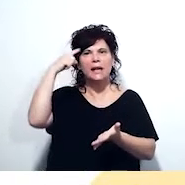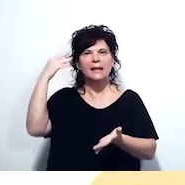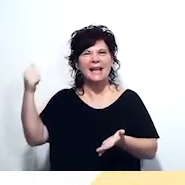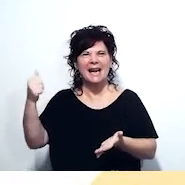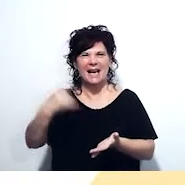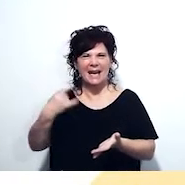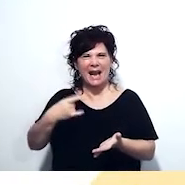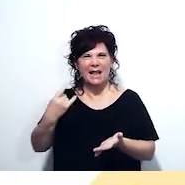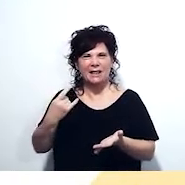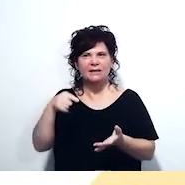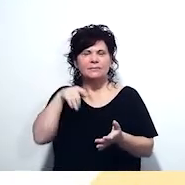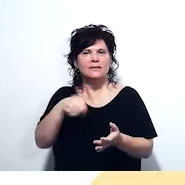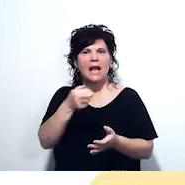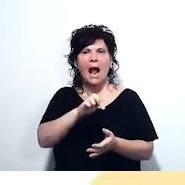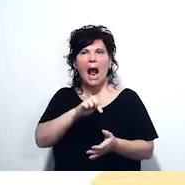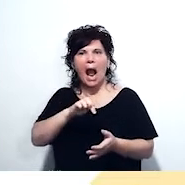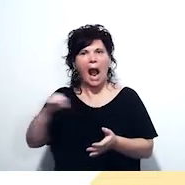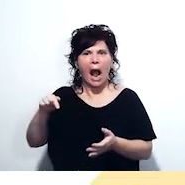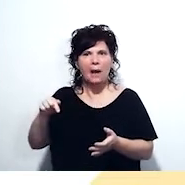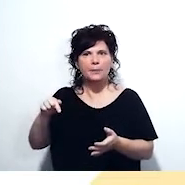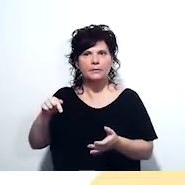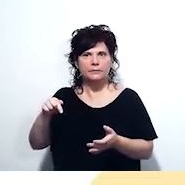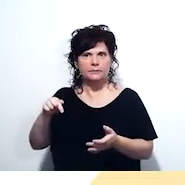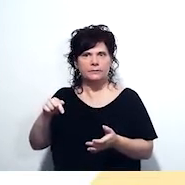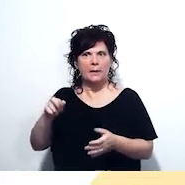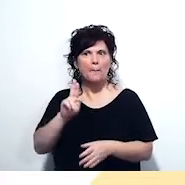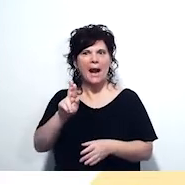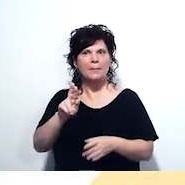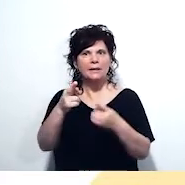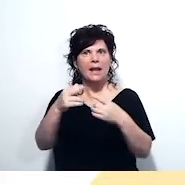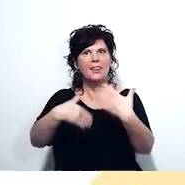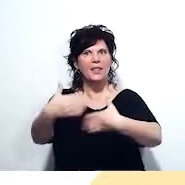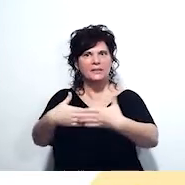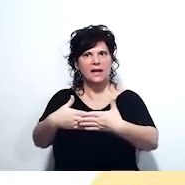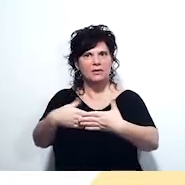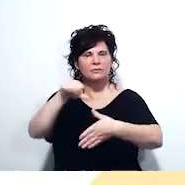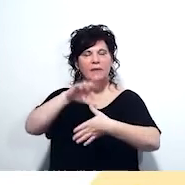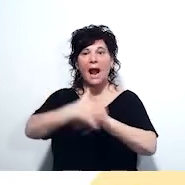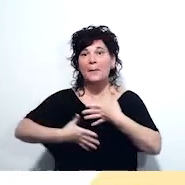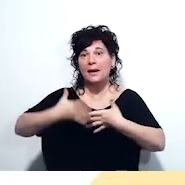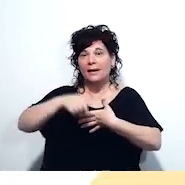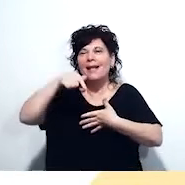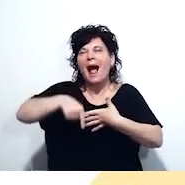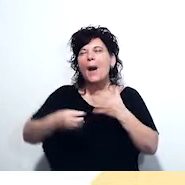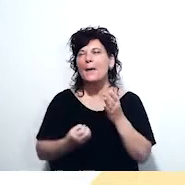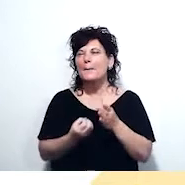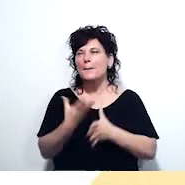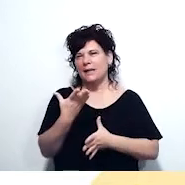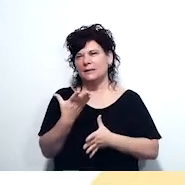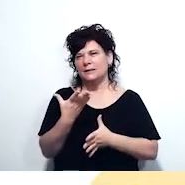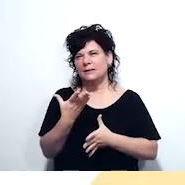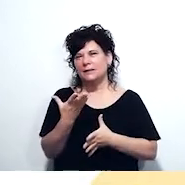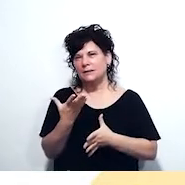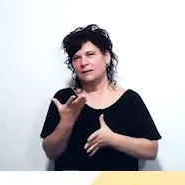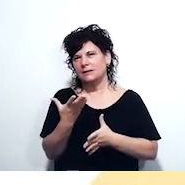a permitir, va a ser la plataforma que permite a todos esos desarrollos. América Latina recién ahora está empezando